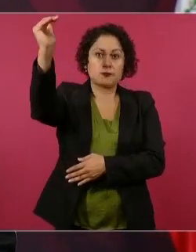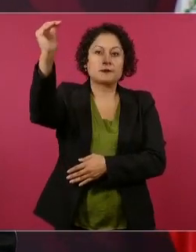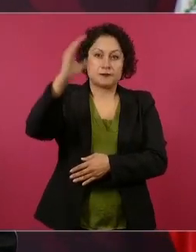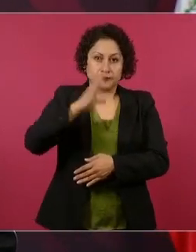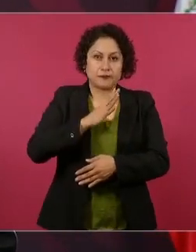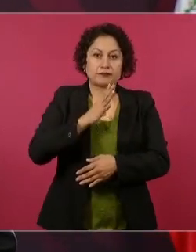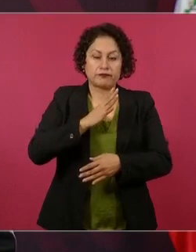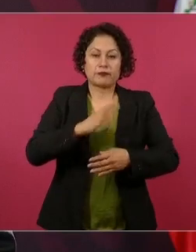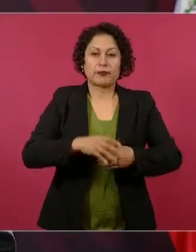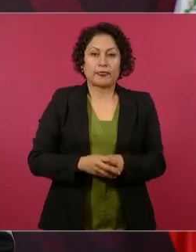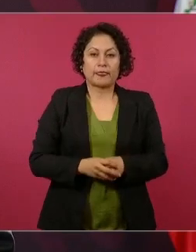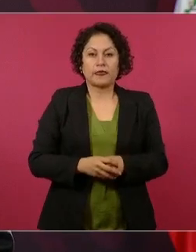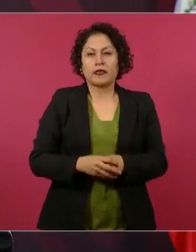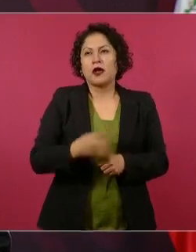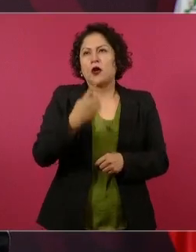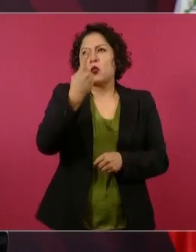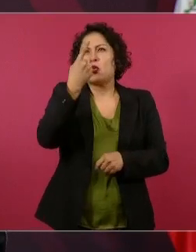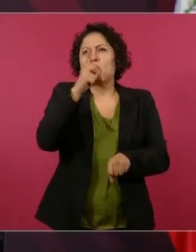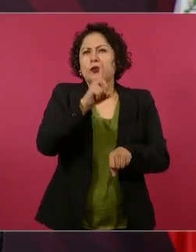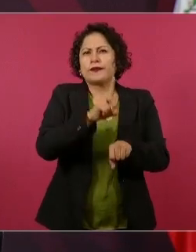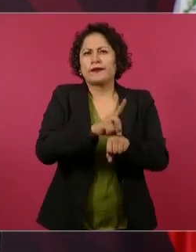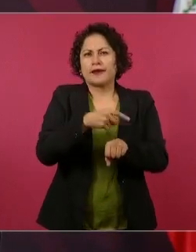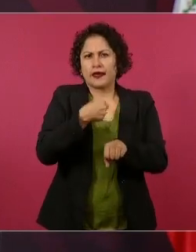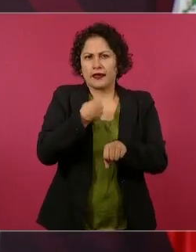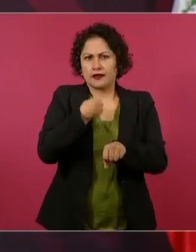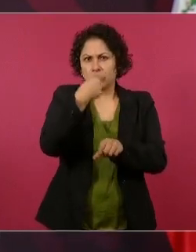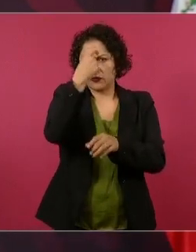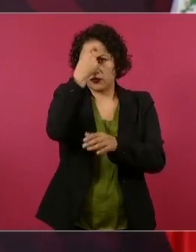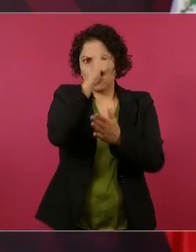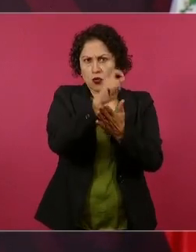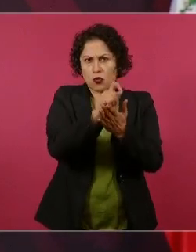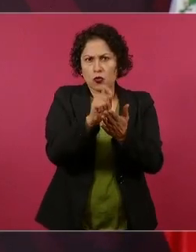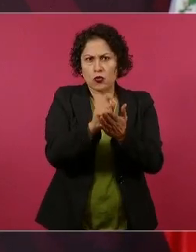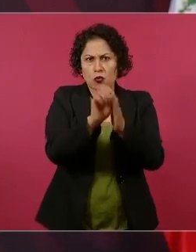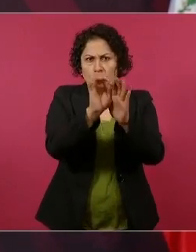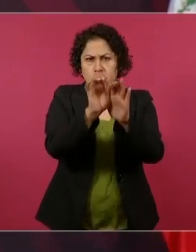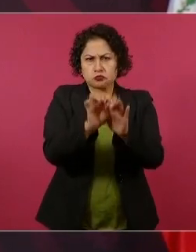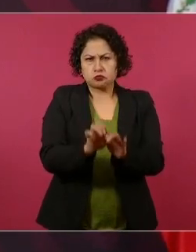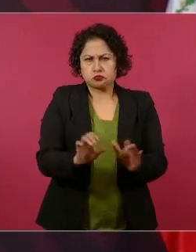Un día escribí un ensayo que publicaron en Reforma,